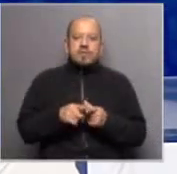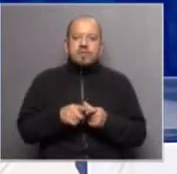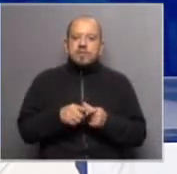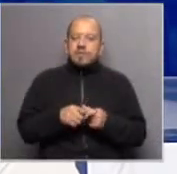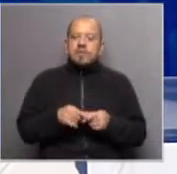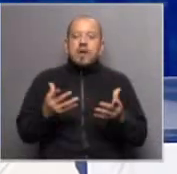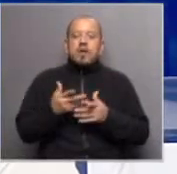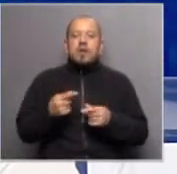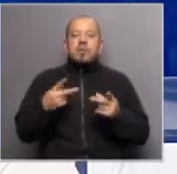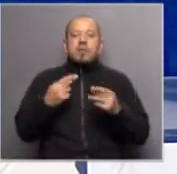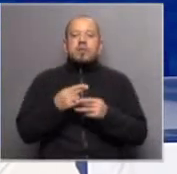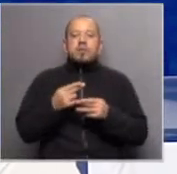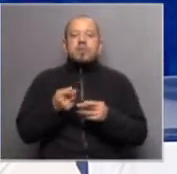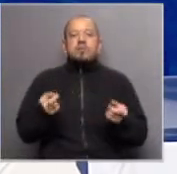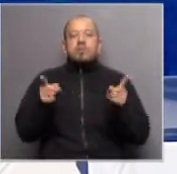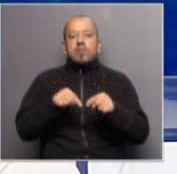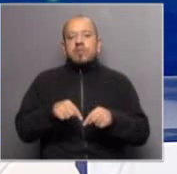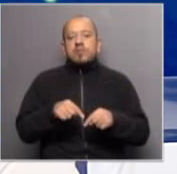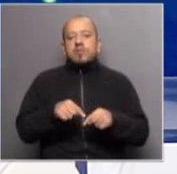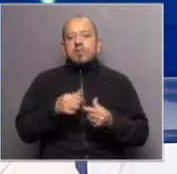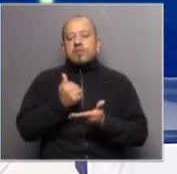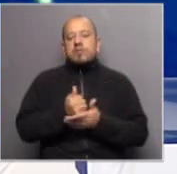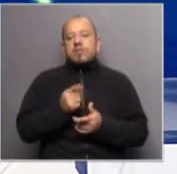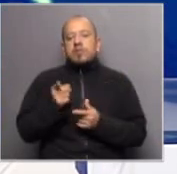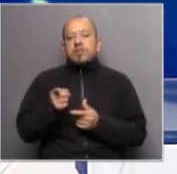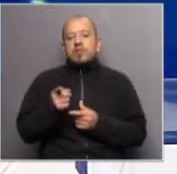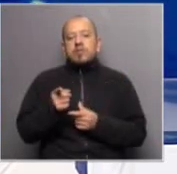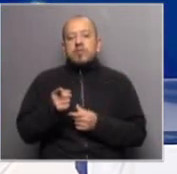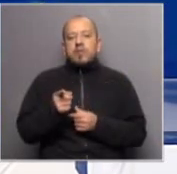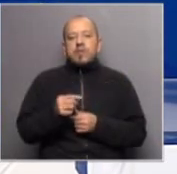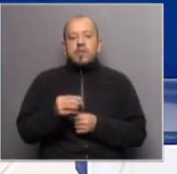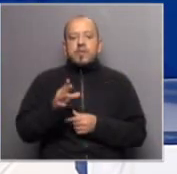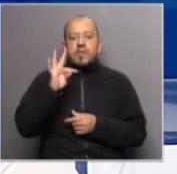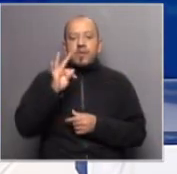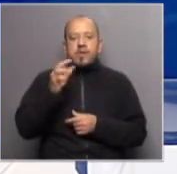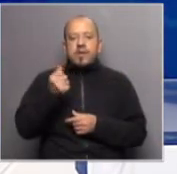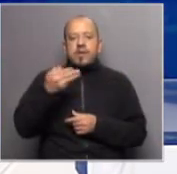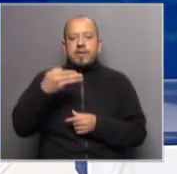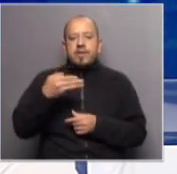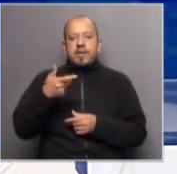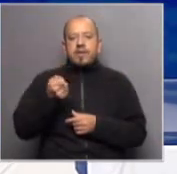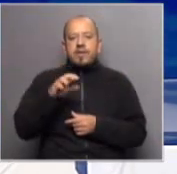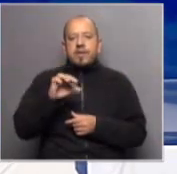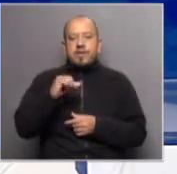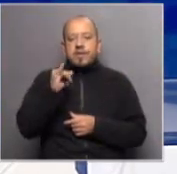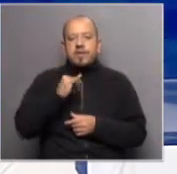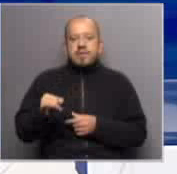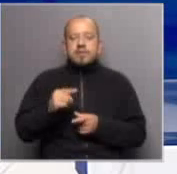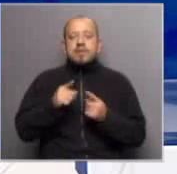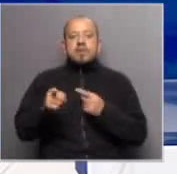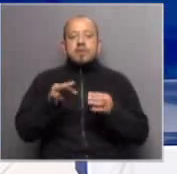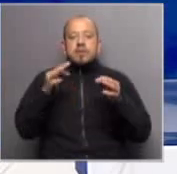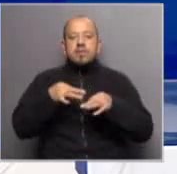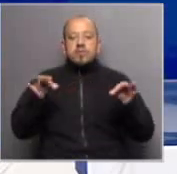nos vamos a una pausa y enseguida volvemos. Voy a estar conversando con Ernesto Tavares de Té y los Problems sobre el clip y la